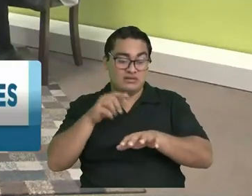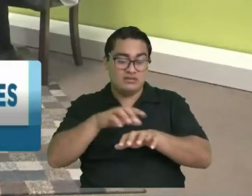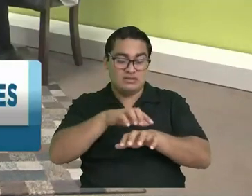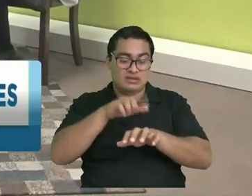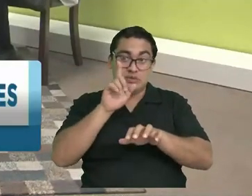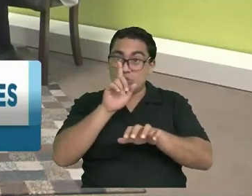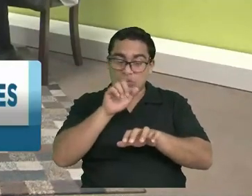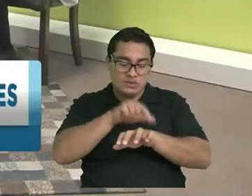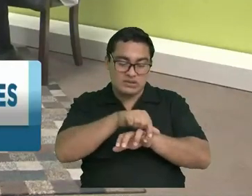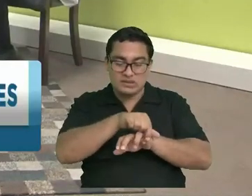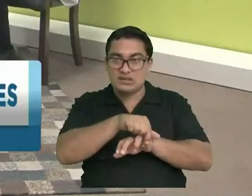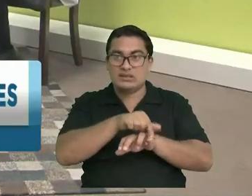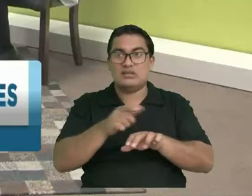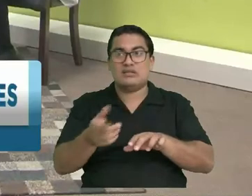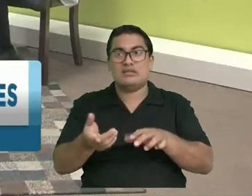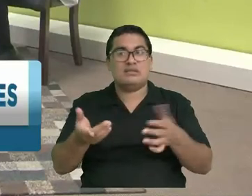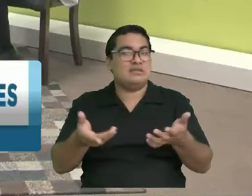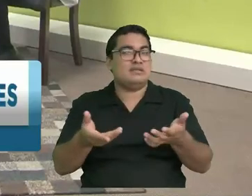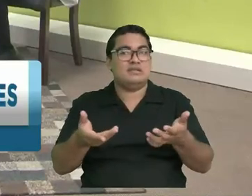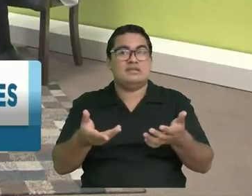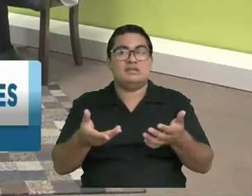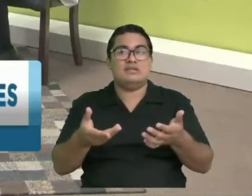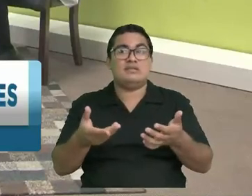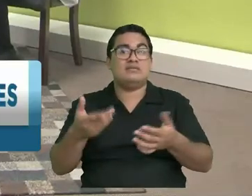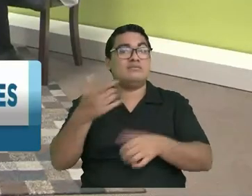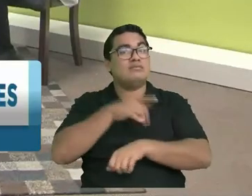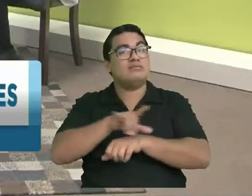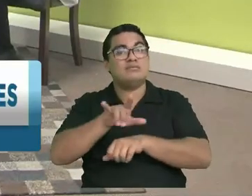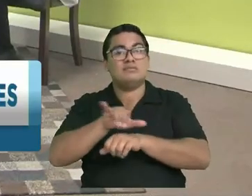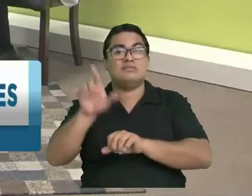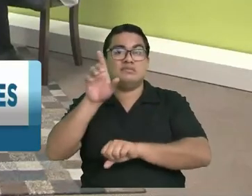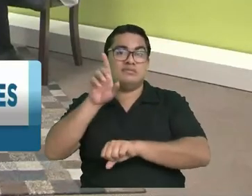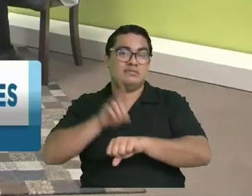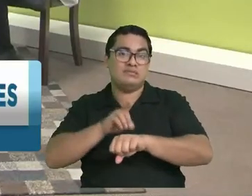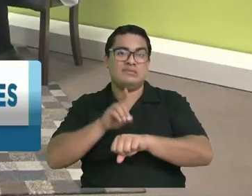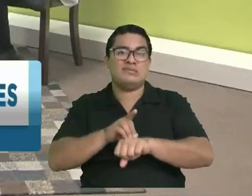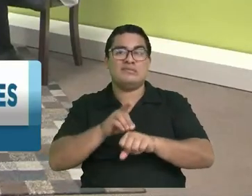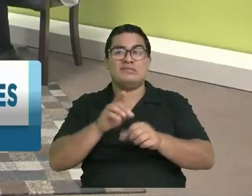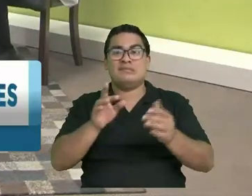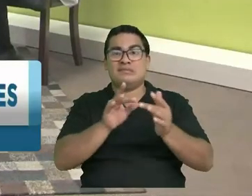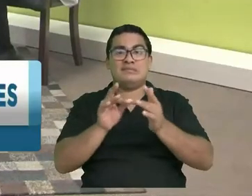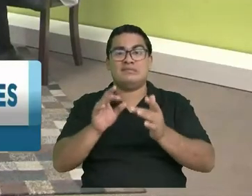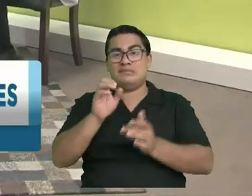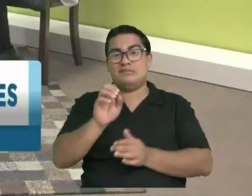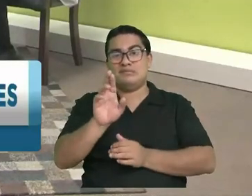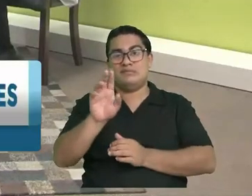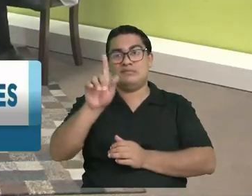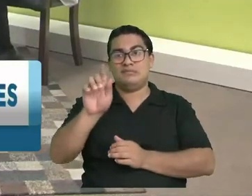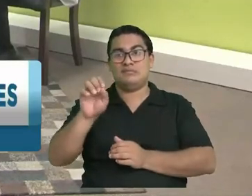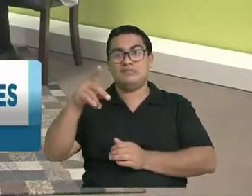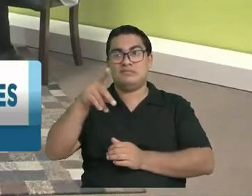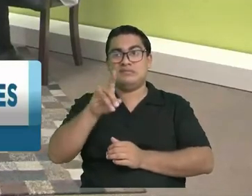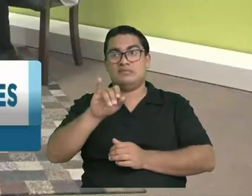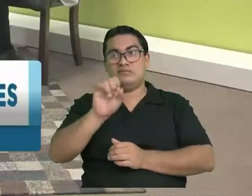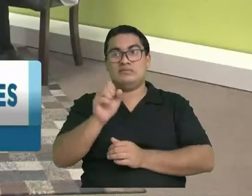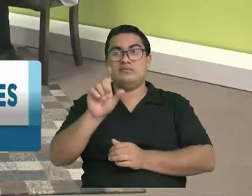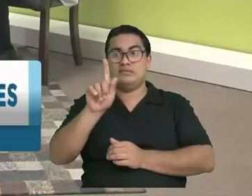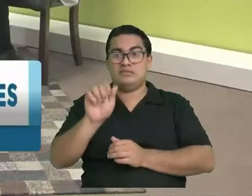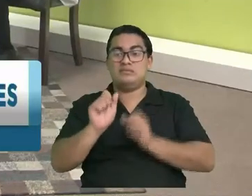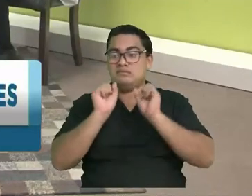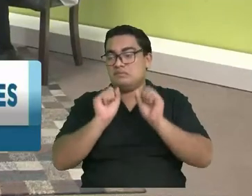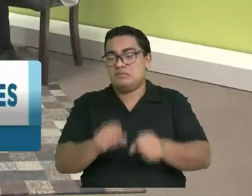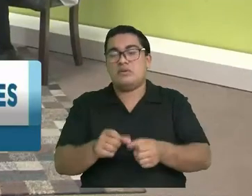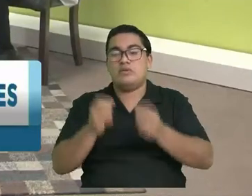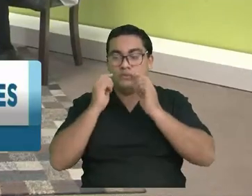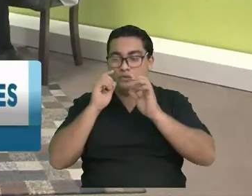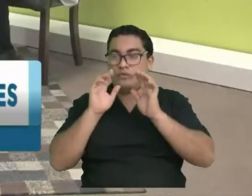en uno de sus dedos, de forma leve, que consulte al especialista. porque está a tiempo de una corrección adecuada, un